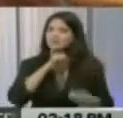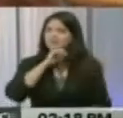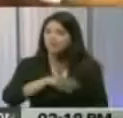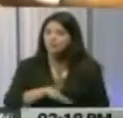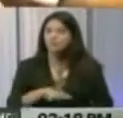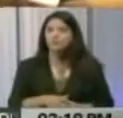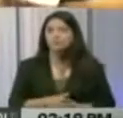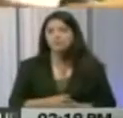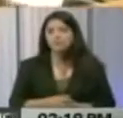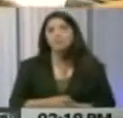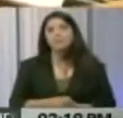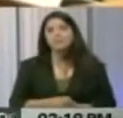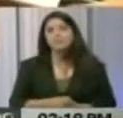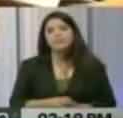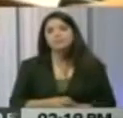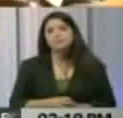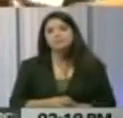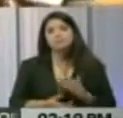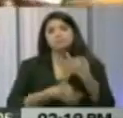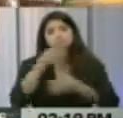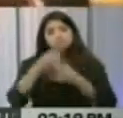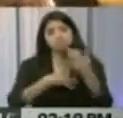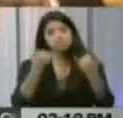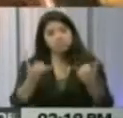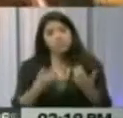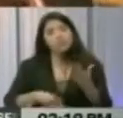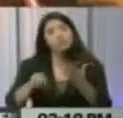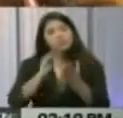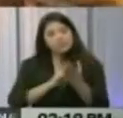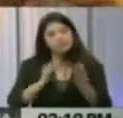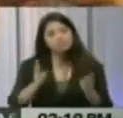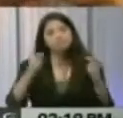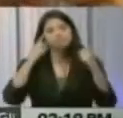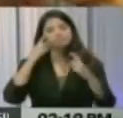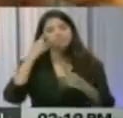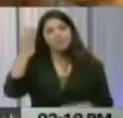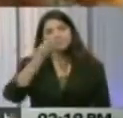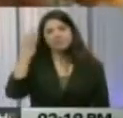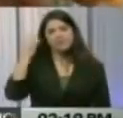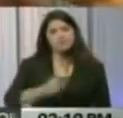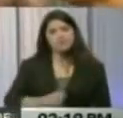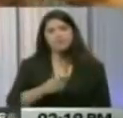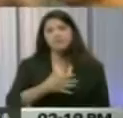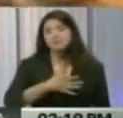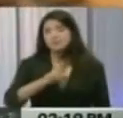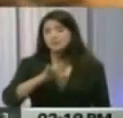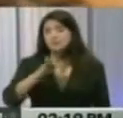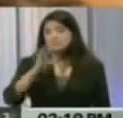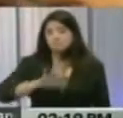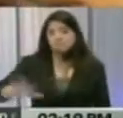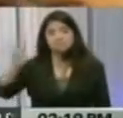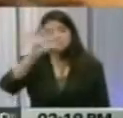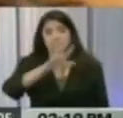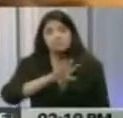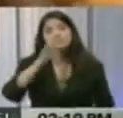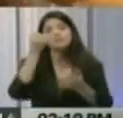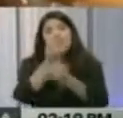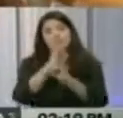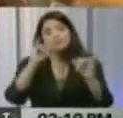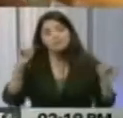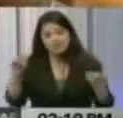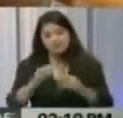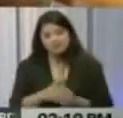que nos determina y que en este momento nos vuelve a convocar al pensamiento fuerte de nuestra índole republicana e